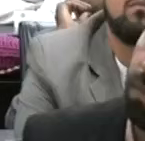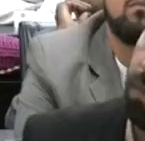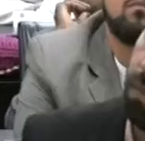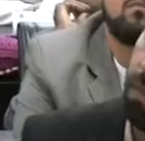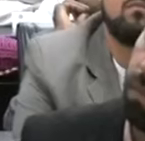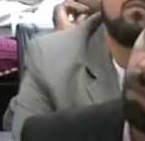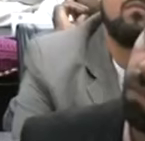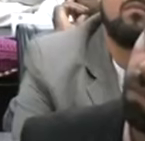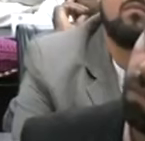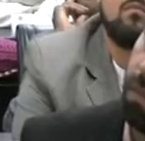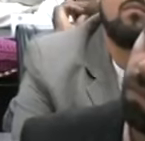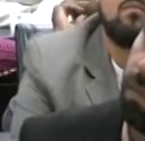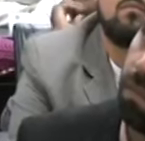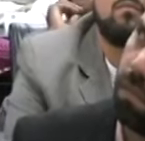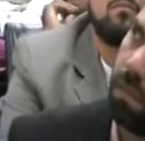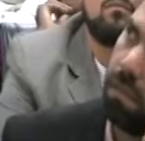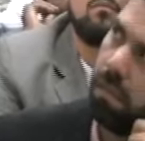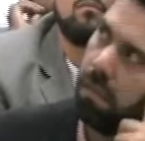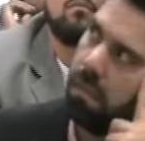de discapacidad motora,